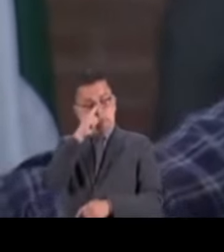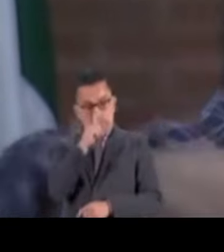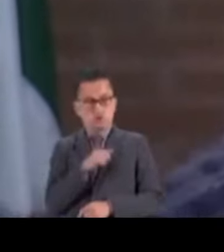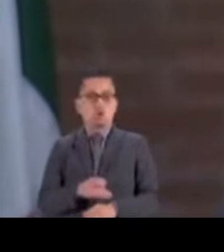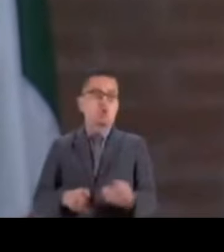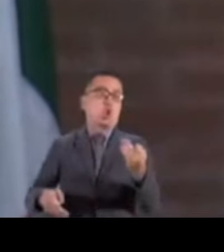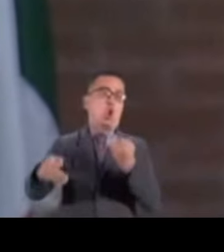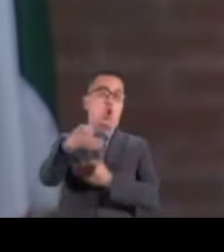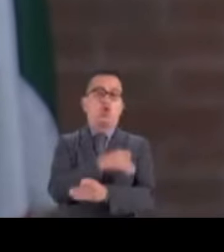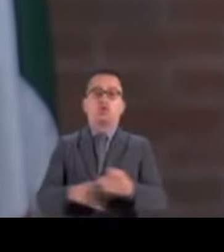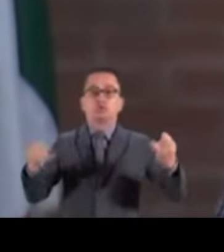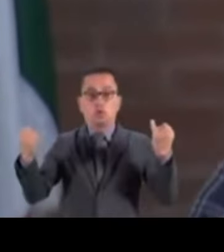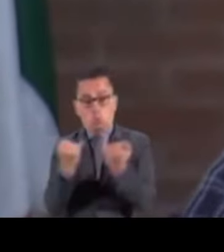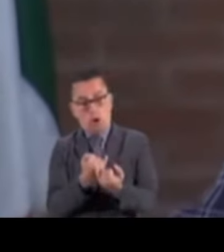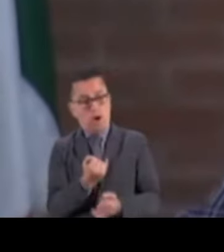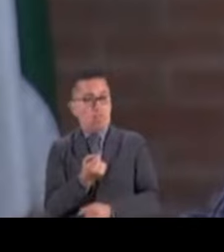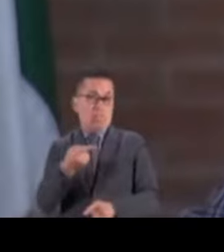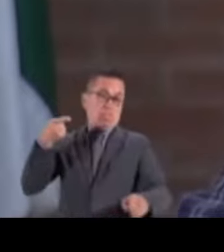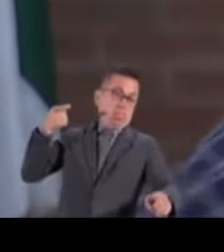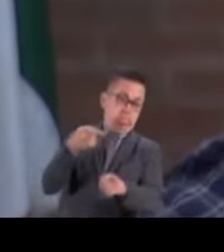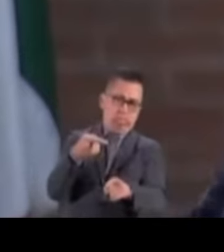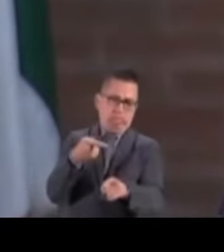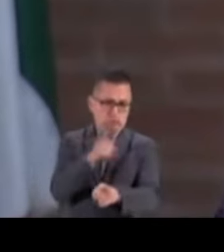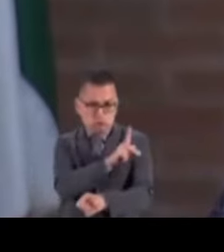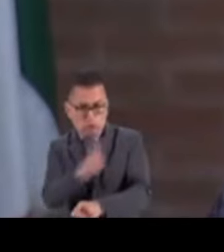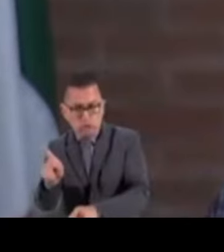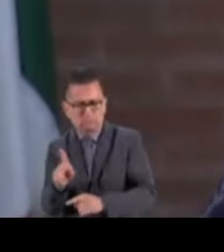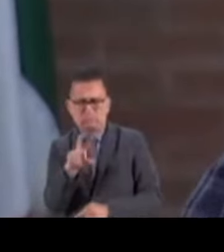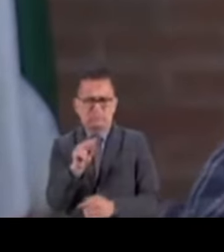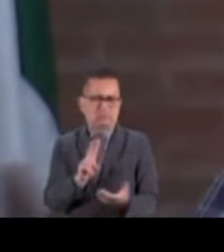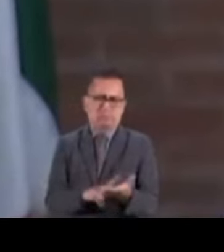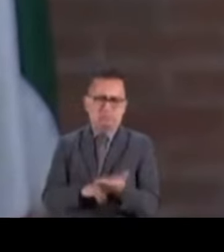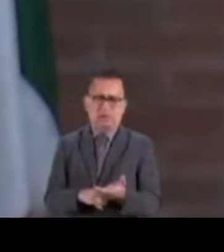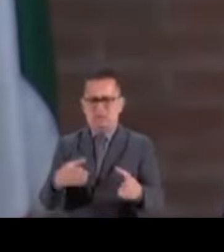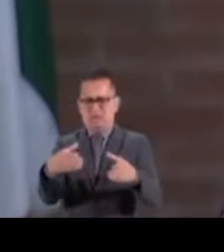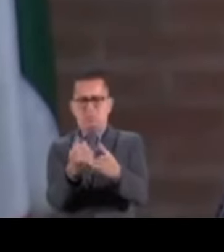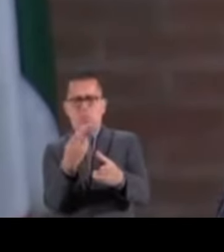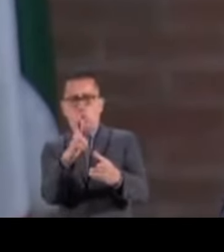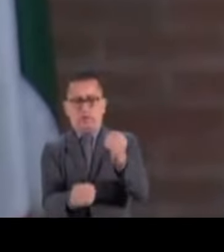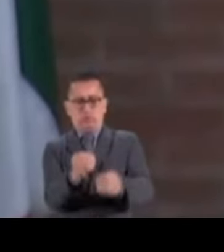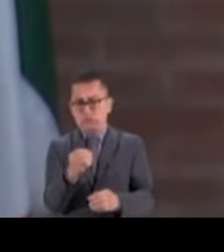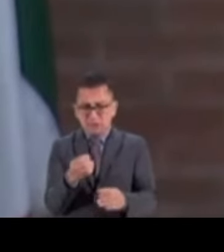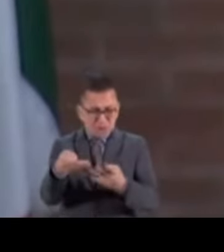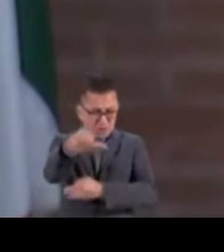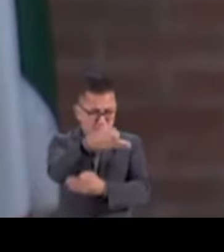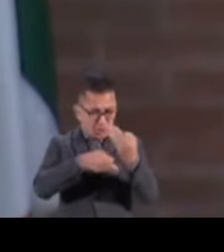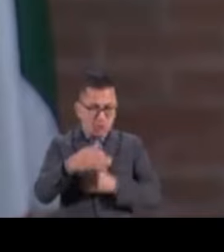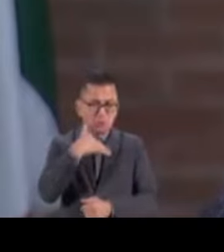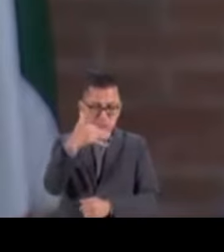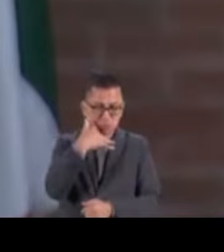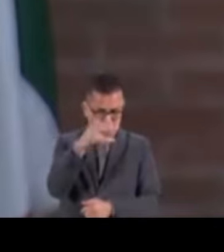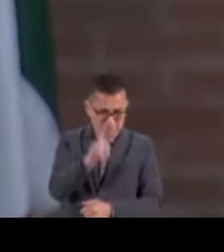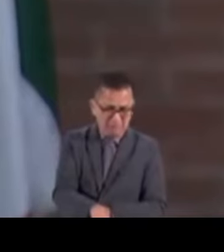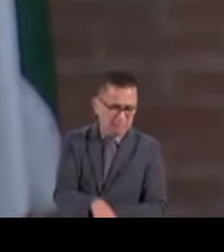una condena abstracta. No se vale una condena a todo el Poder Judicial. No es cierto que todos los jueces son